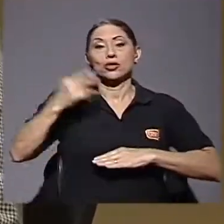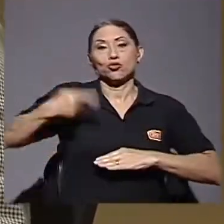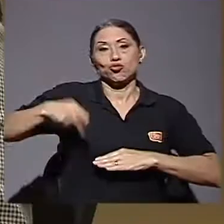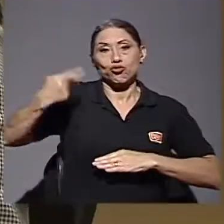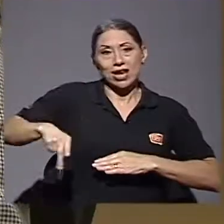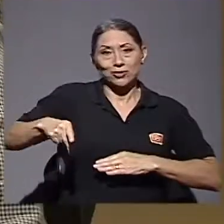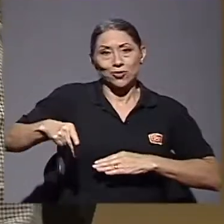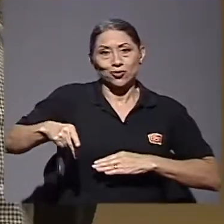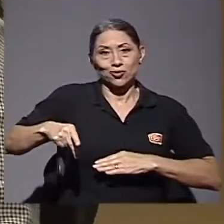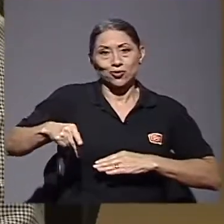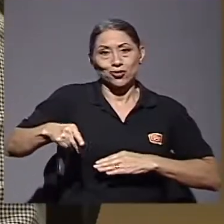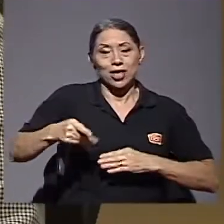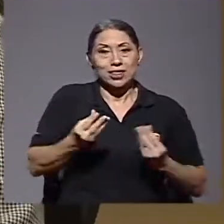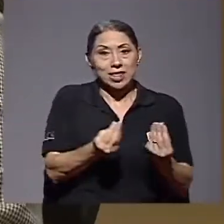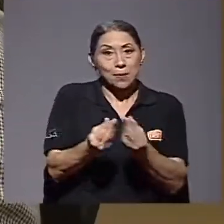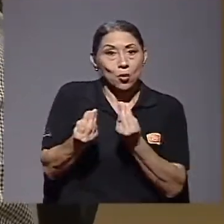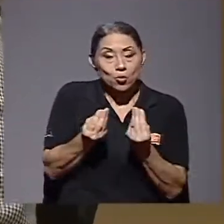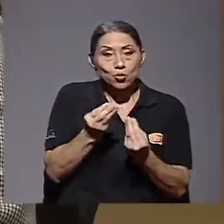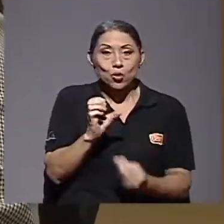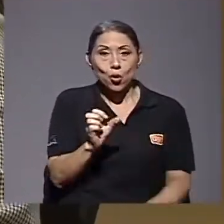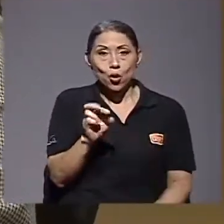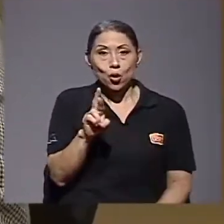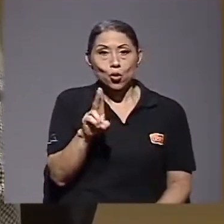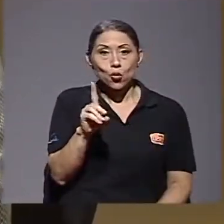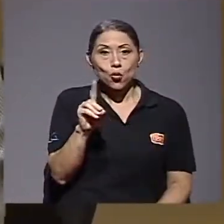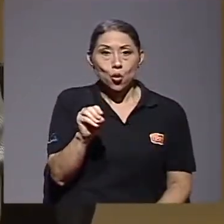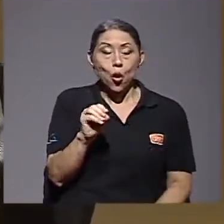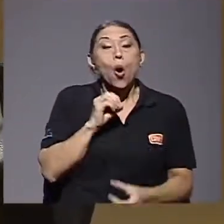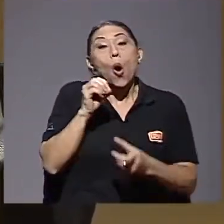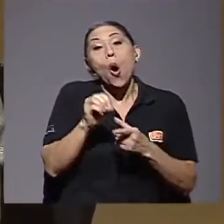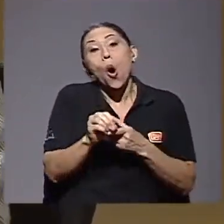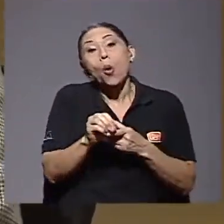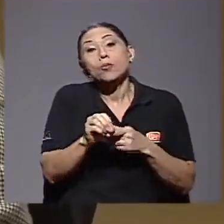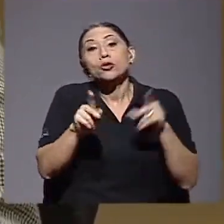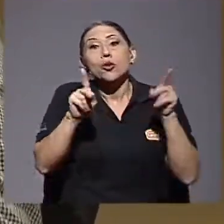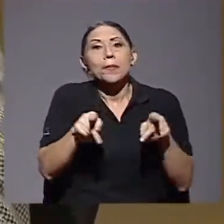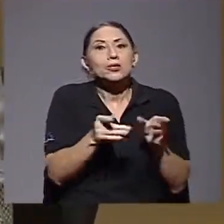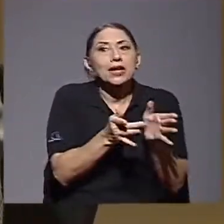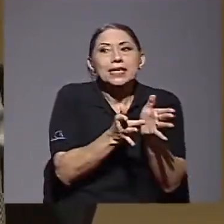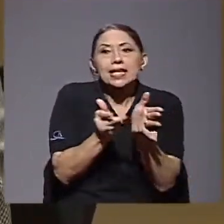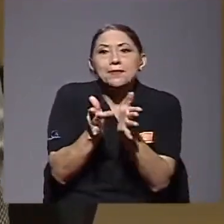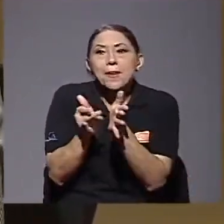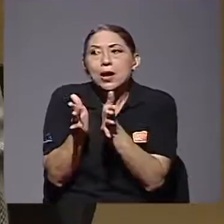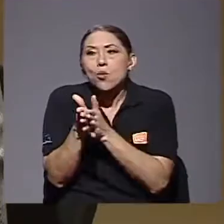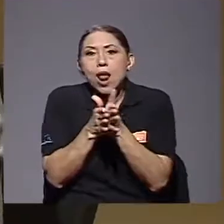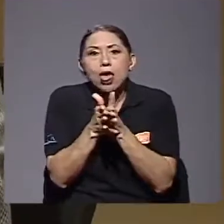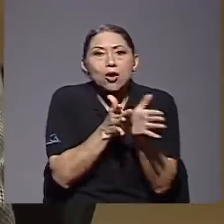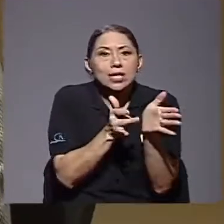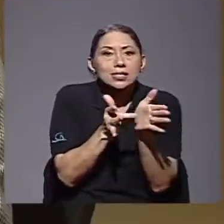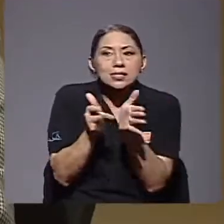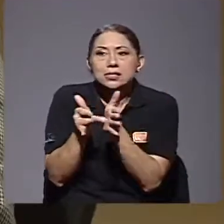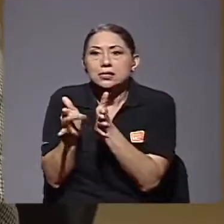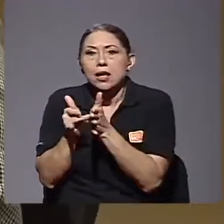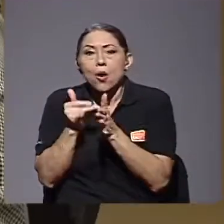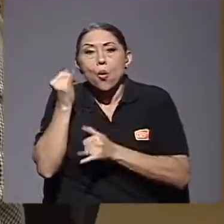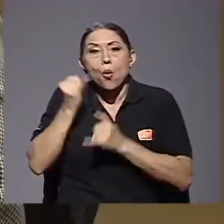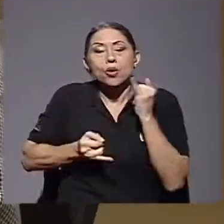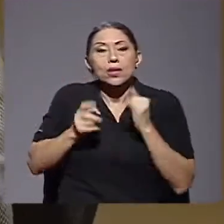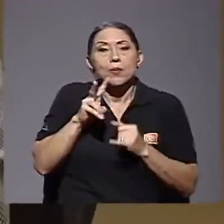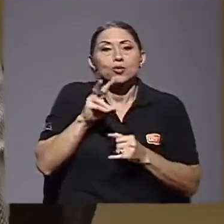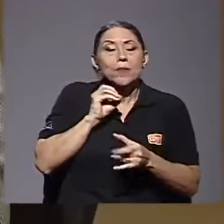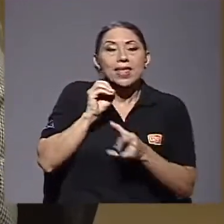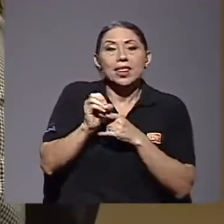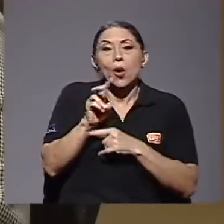productos, en este caso estamos hablando de crudo, o son especuladores que en los últimos 20, 25 años se ha